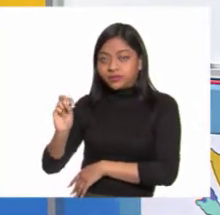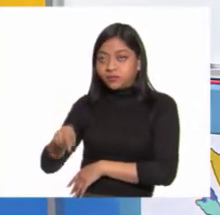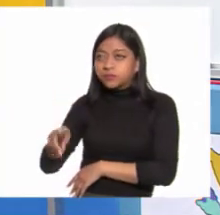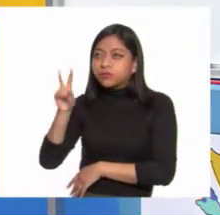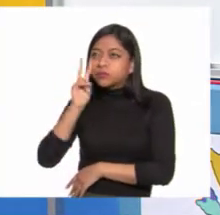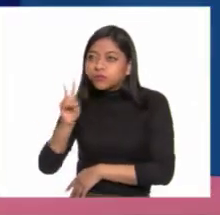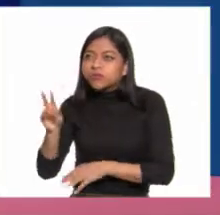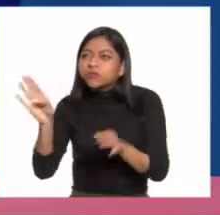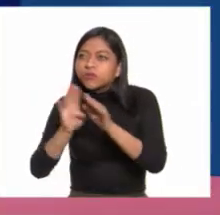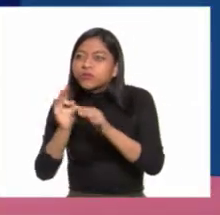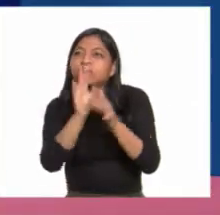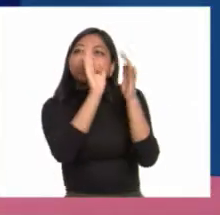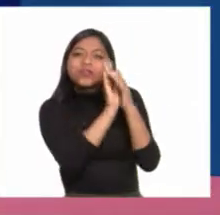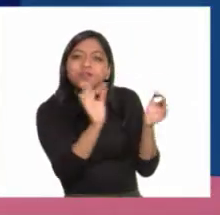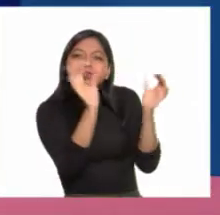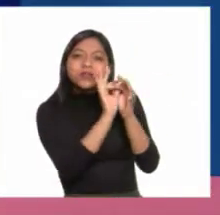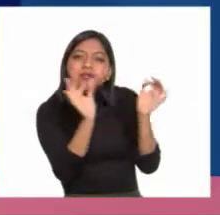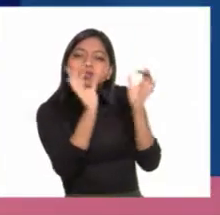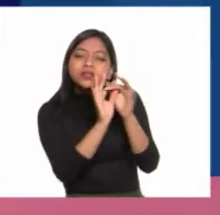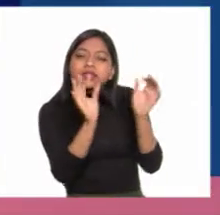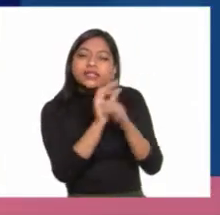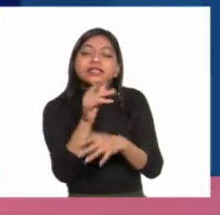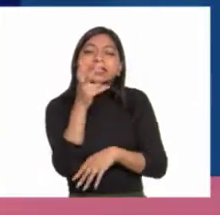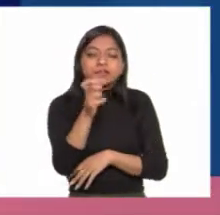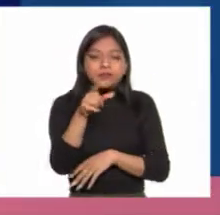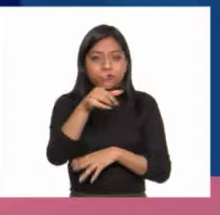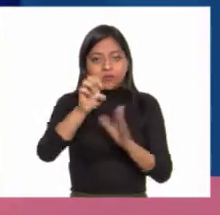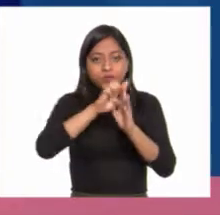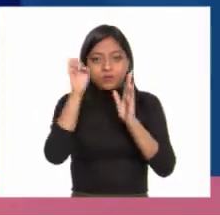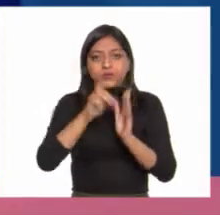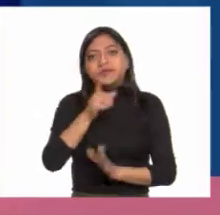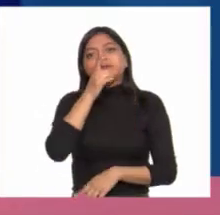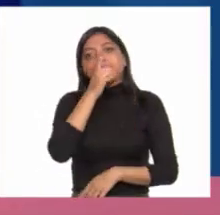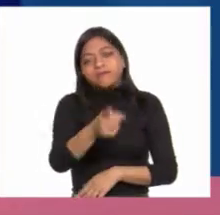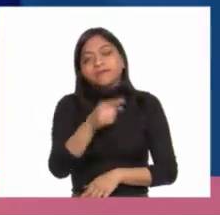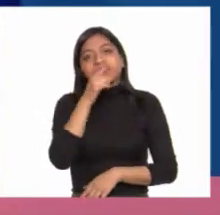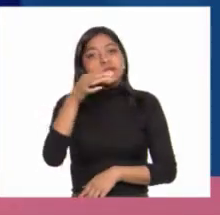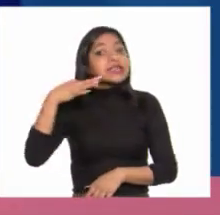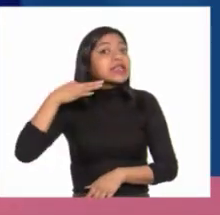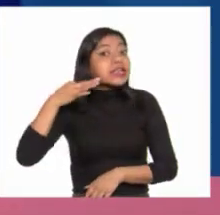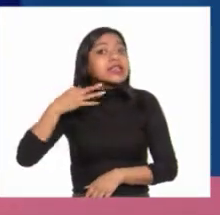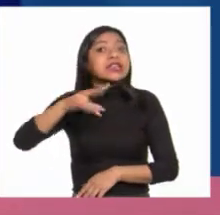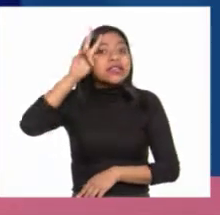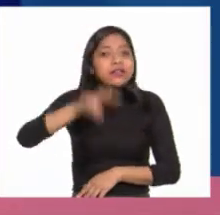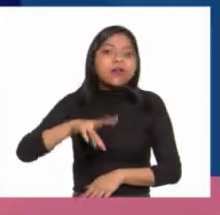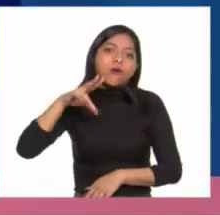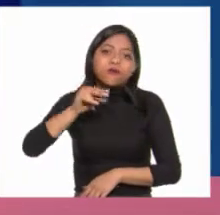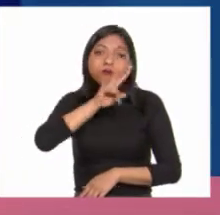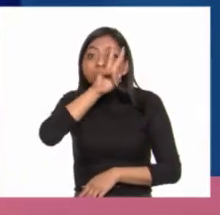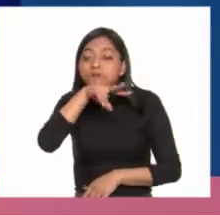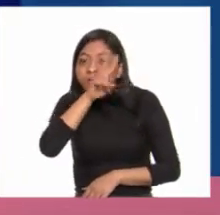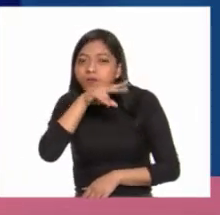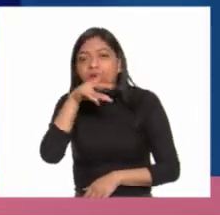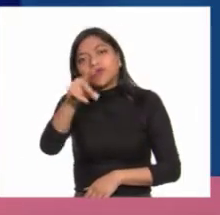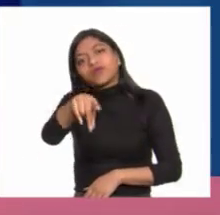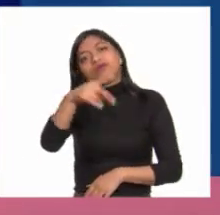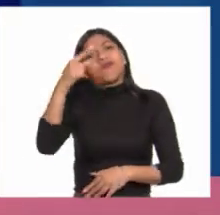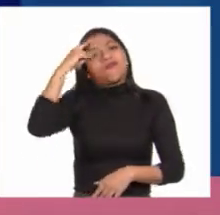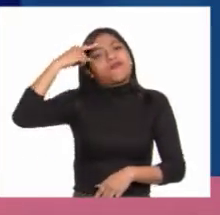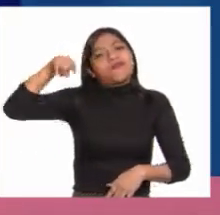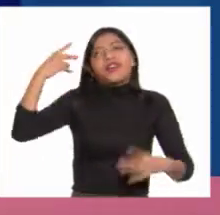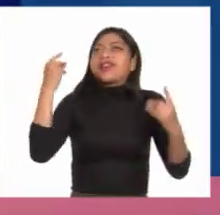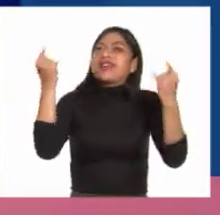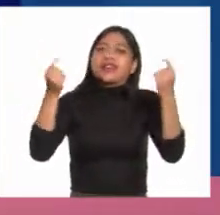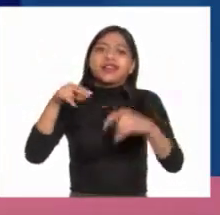viendo. ¡Claro! Y si desde el principio te hubiéramos dicho que en lugar de cabello tenías víboras, pues